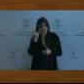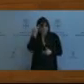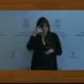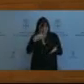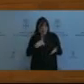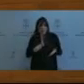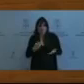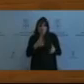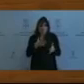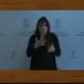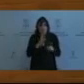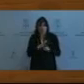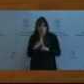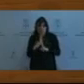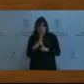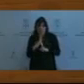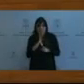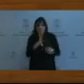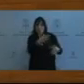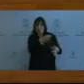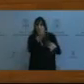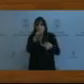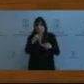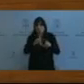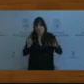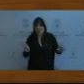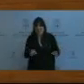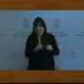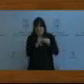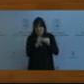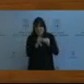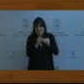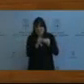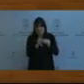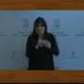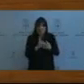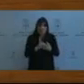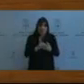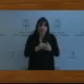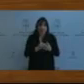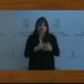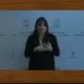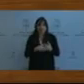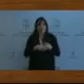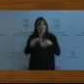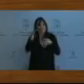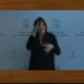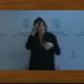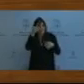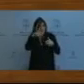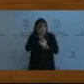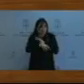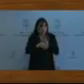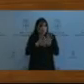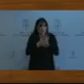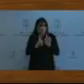documento de síntesis que, sin tratar con mucho detalle, definía perfectamente cuáles son las